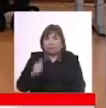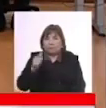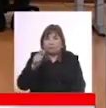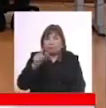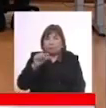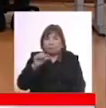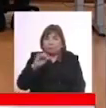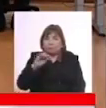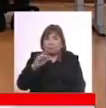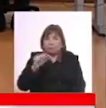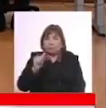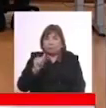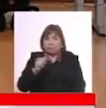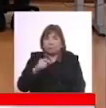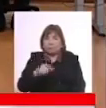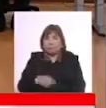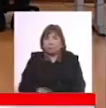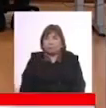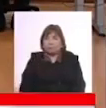Alegría García.